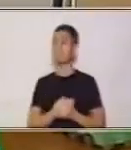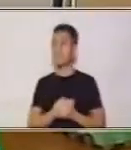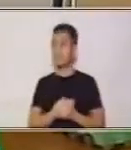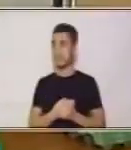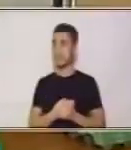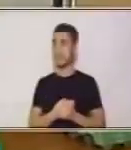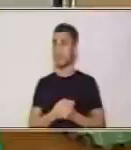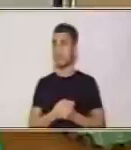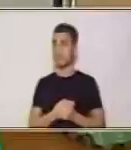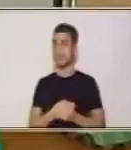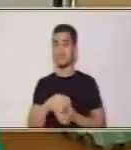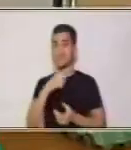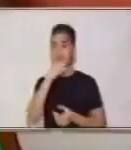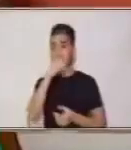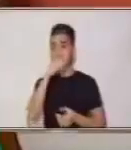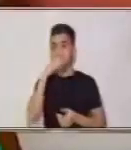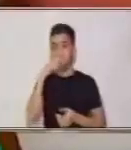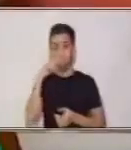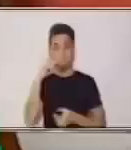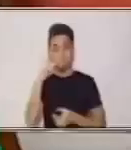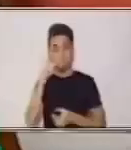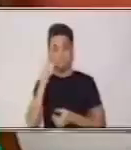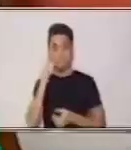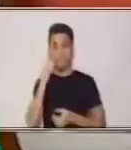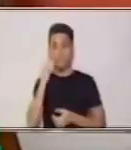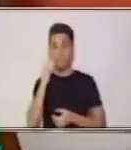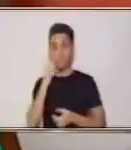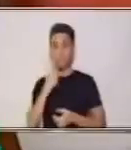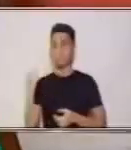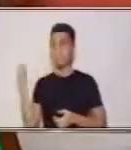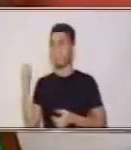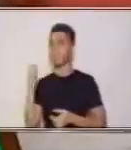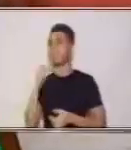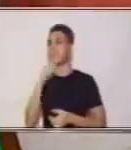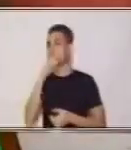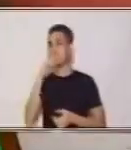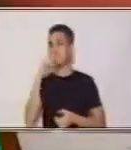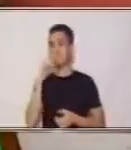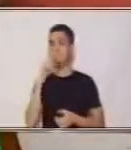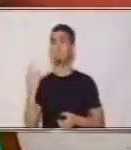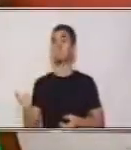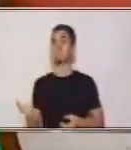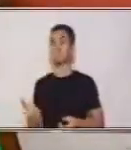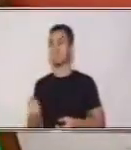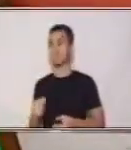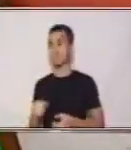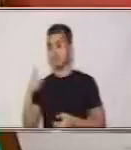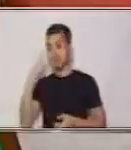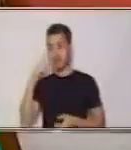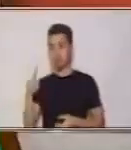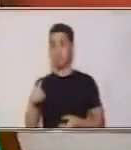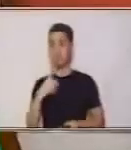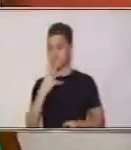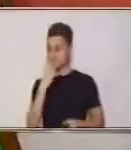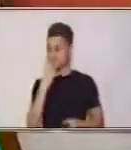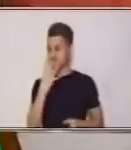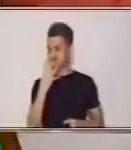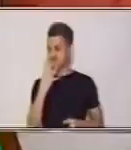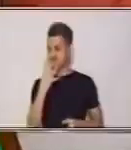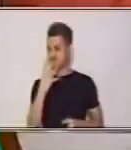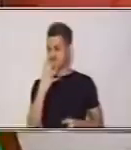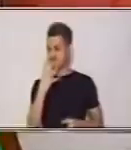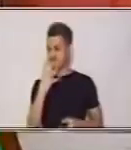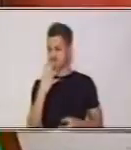es el color rojo. El color rojo es el color del enojo.